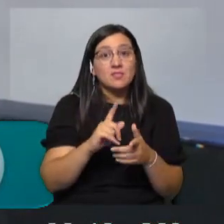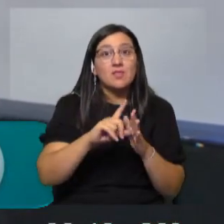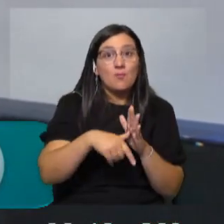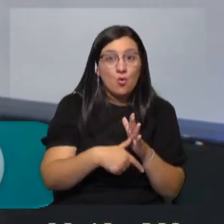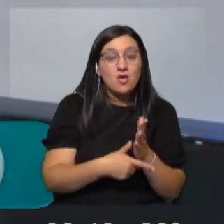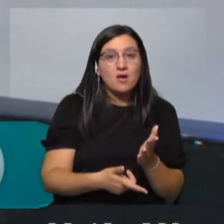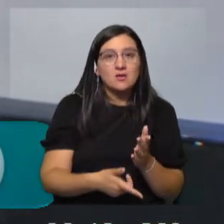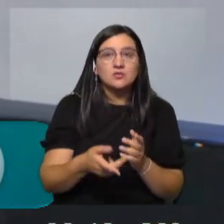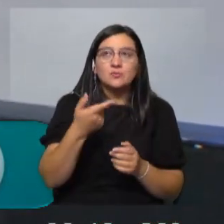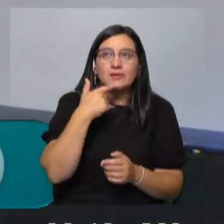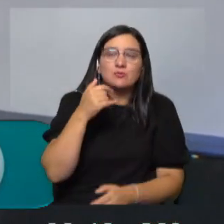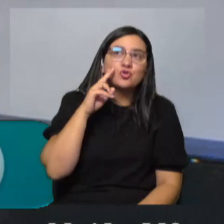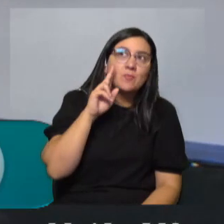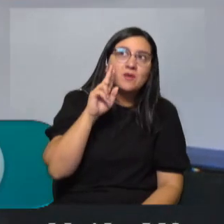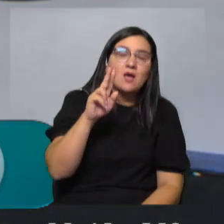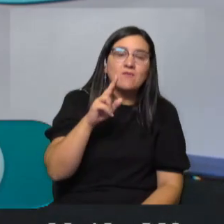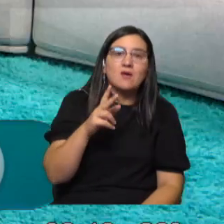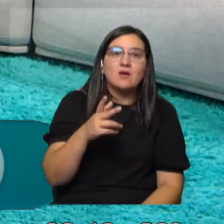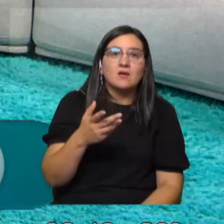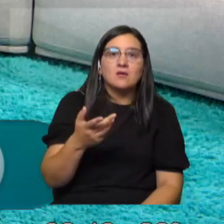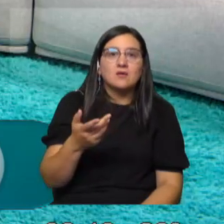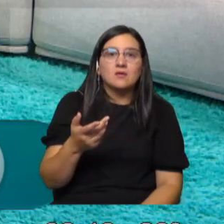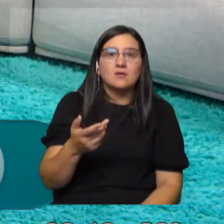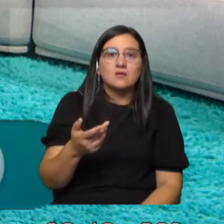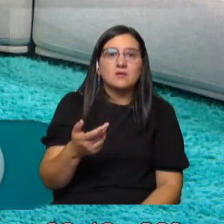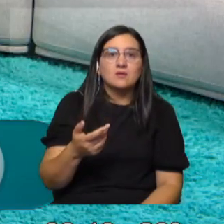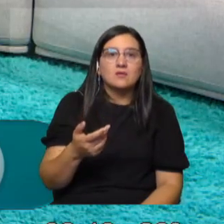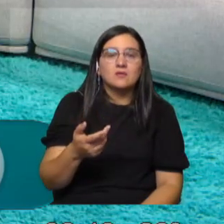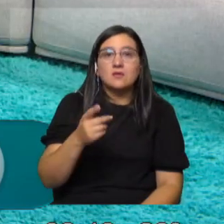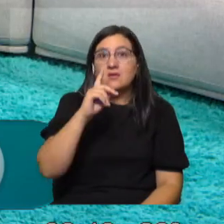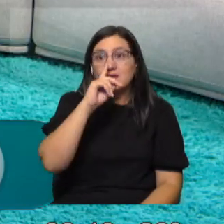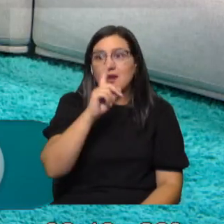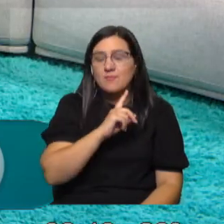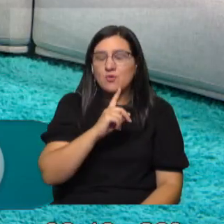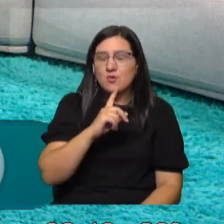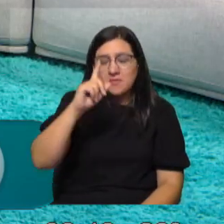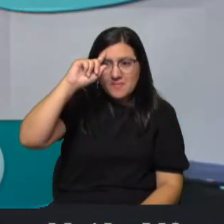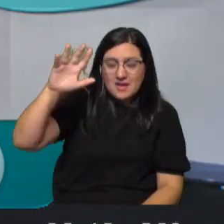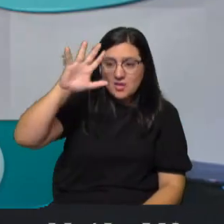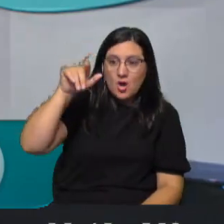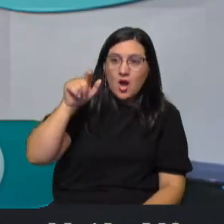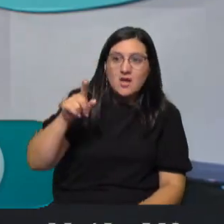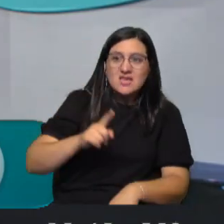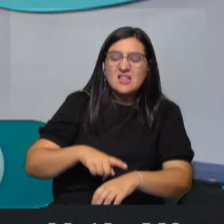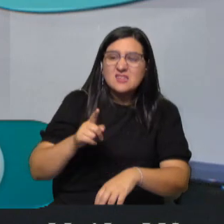imágenes, yo qué sé, o el hombre embarazado, o lo que fuere, y al toque como actor, viste, me viene todo, ay, el tiempo que deben haber preparado todo